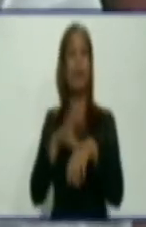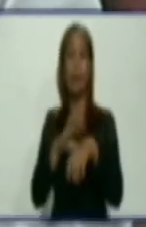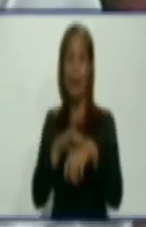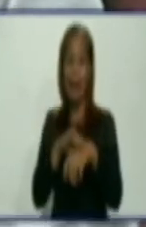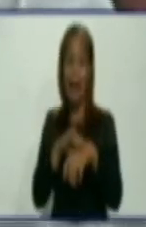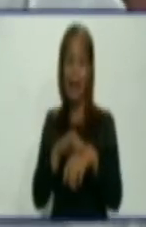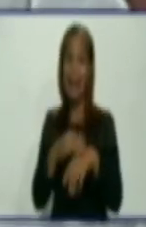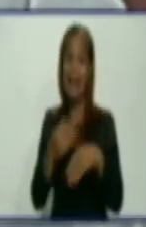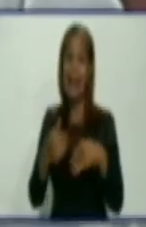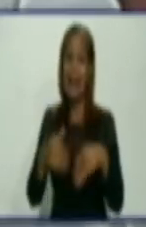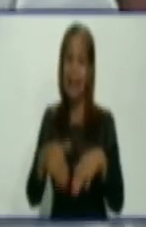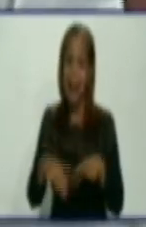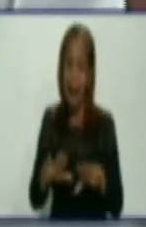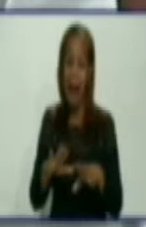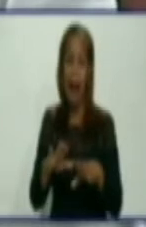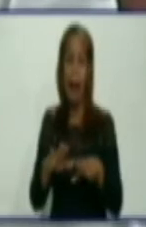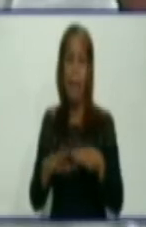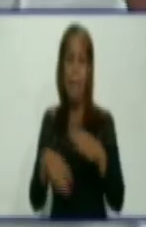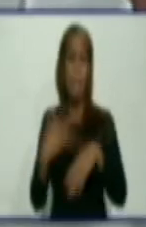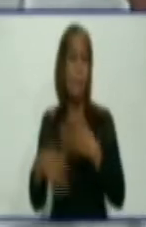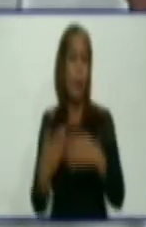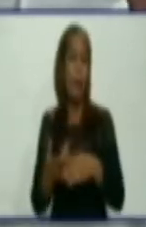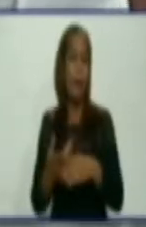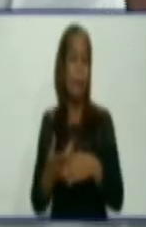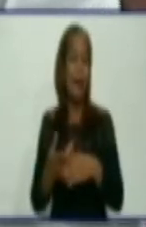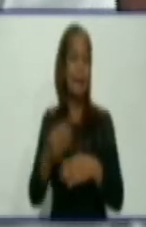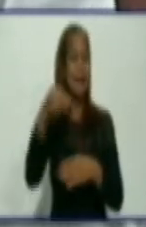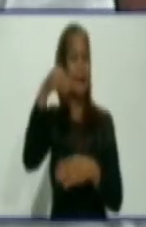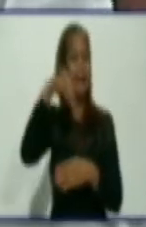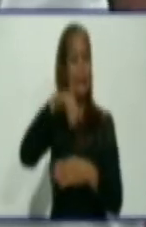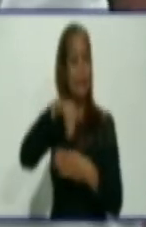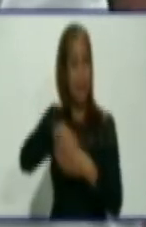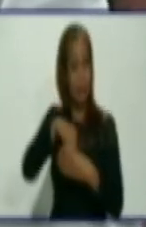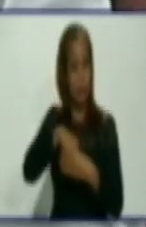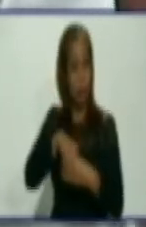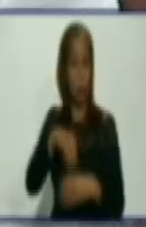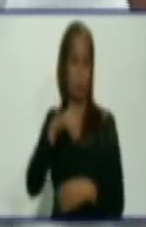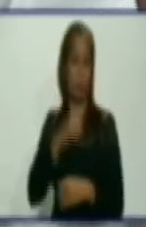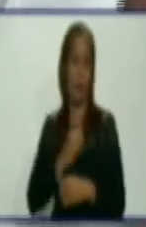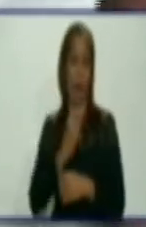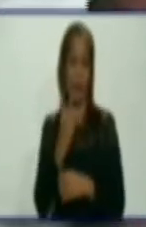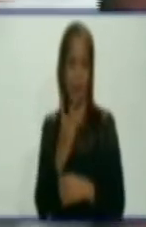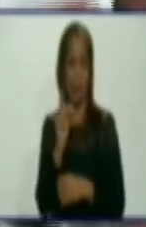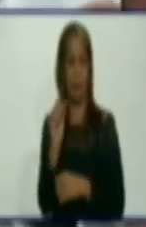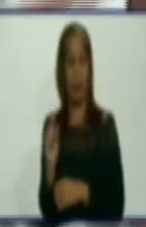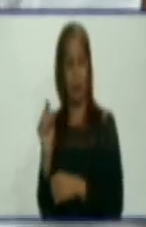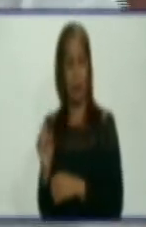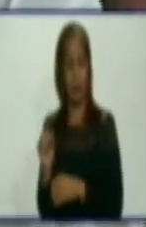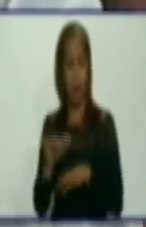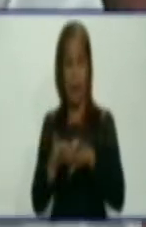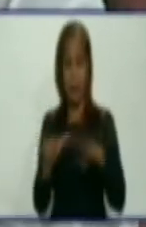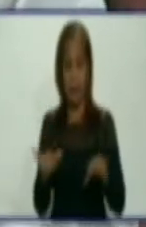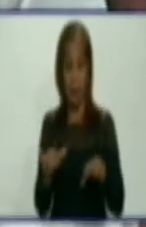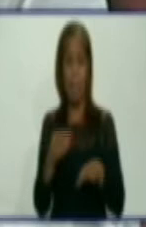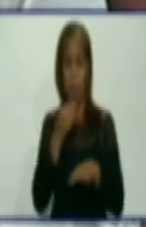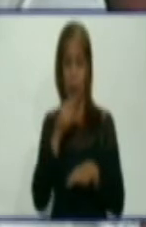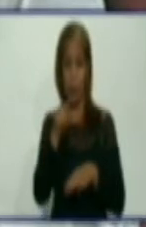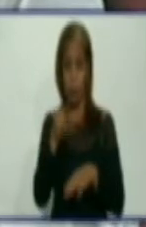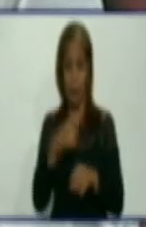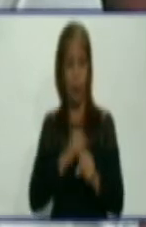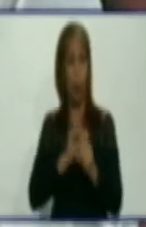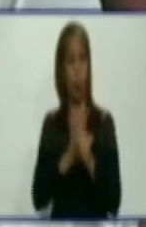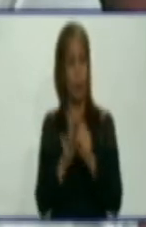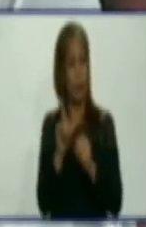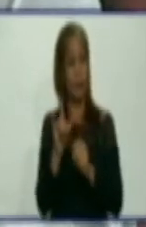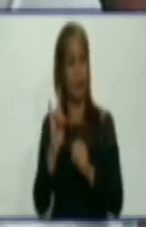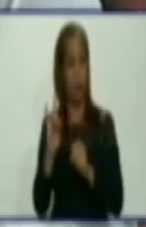secuelas. Siempre hablamos de los enfermos y no hablamos de los que después que se curan, de los recuperados, que es la mayoría en la provincia, como el